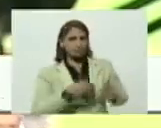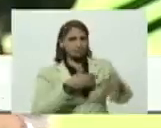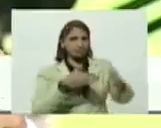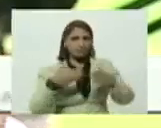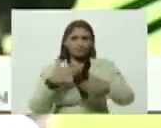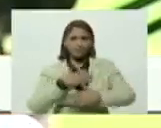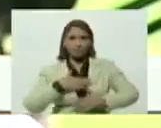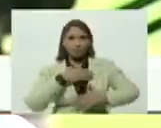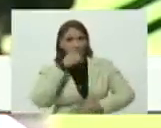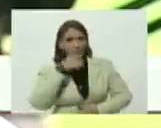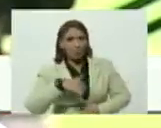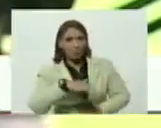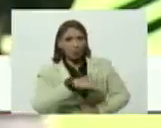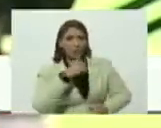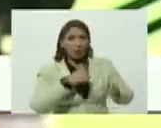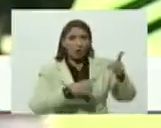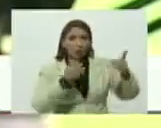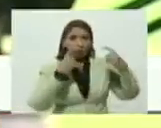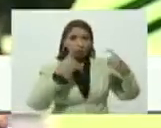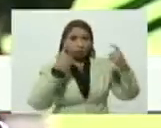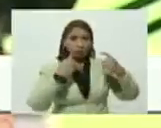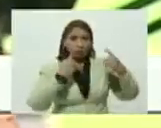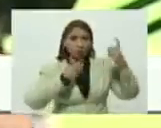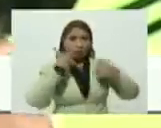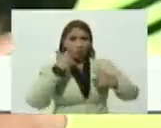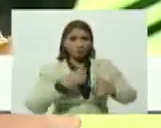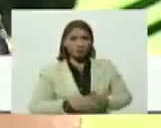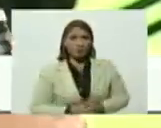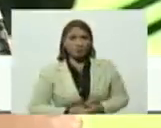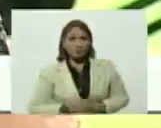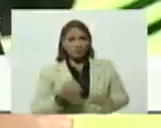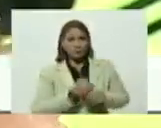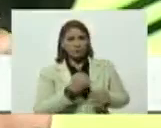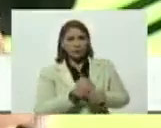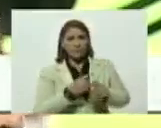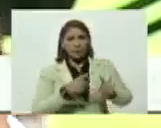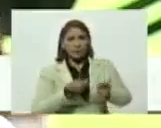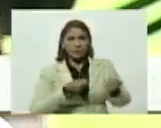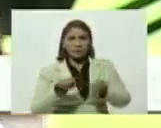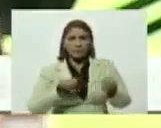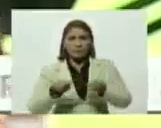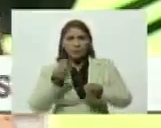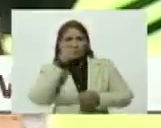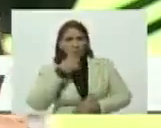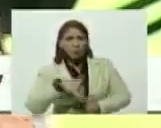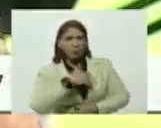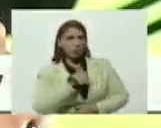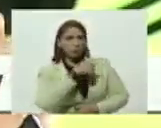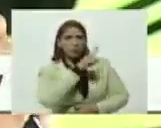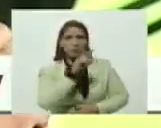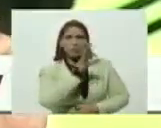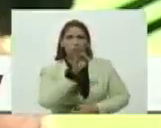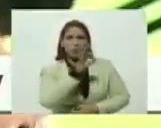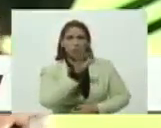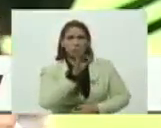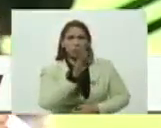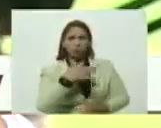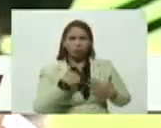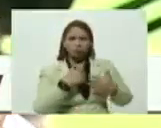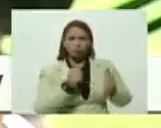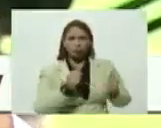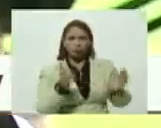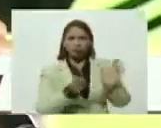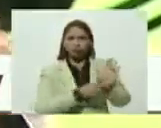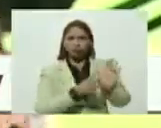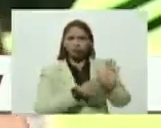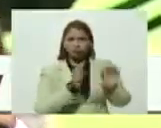beneficio del pueblo, porque si algo nos enseñó el comandante Chávez fue a trabajar para el servicio del pueblo. Yo estoy 100% segura y estoy